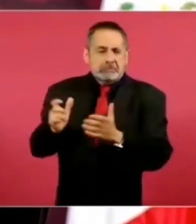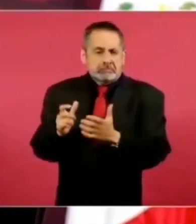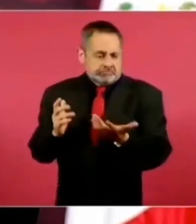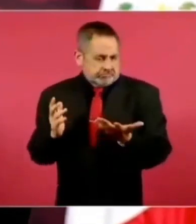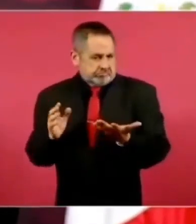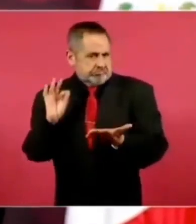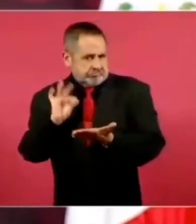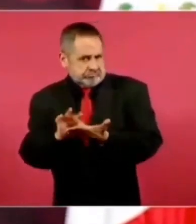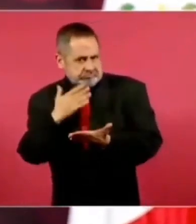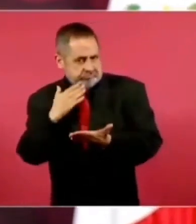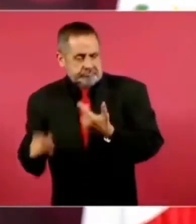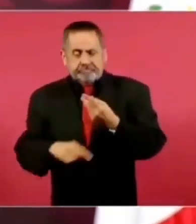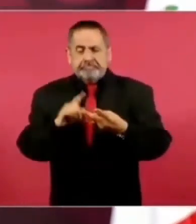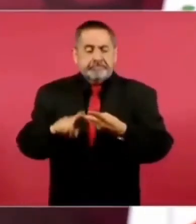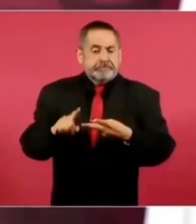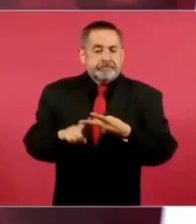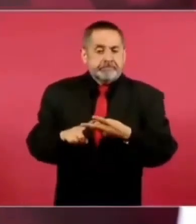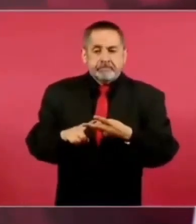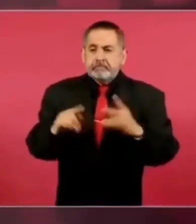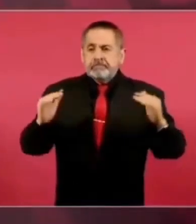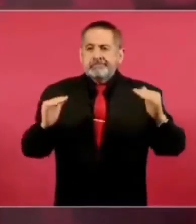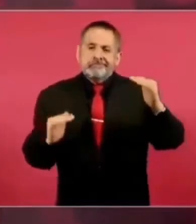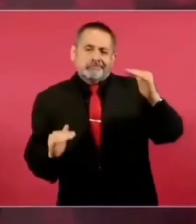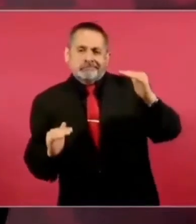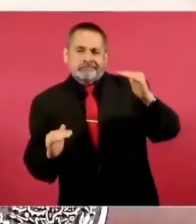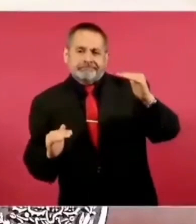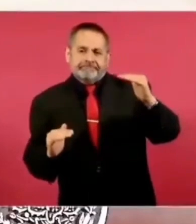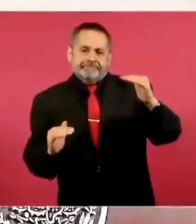La disminución de la desigualdad.